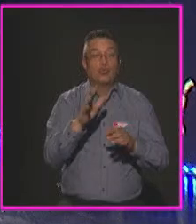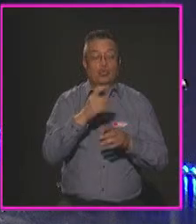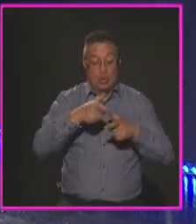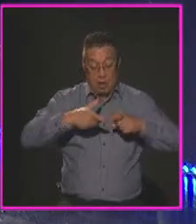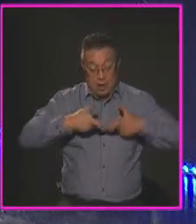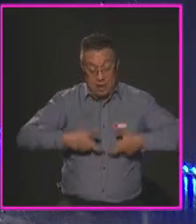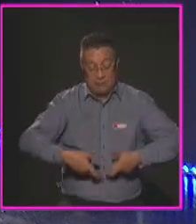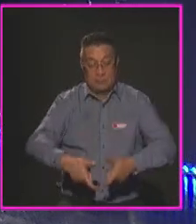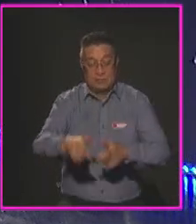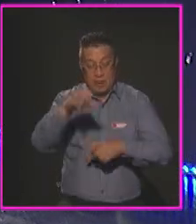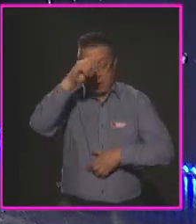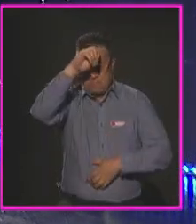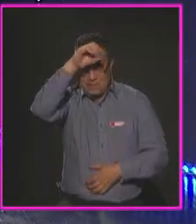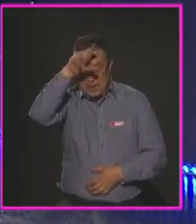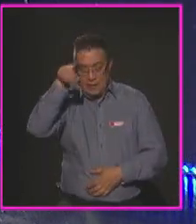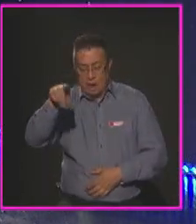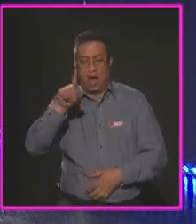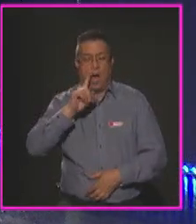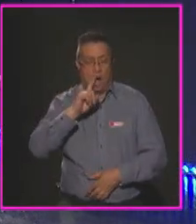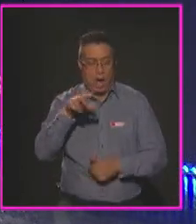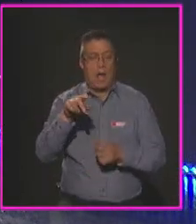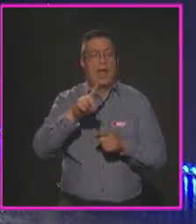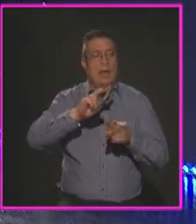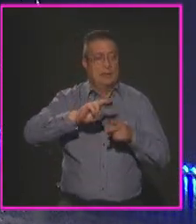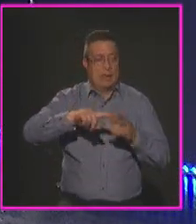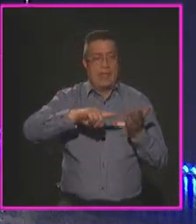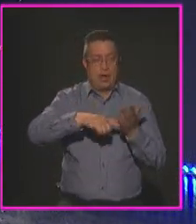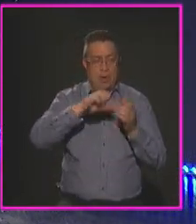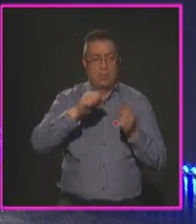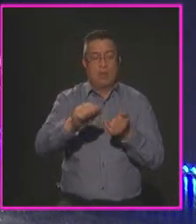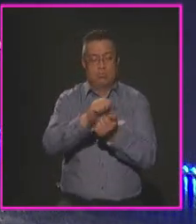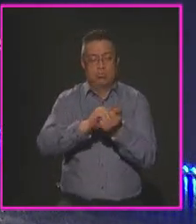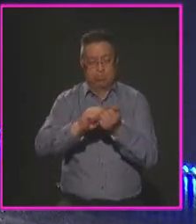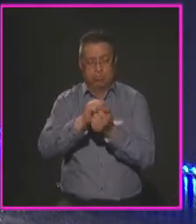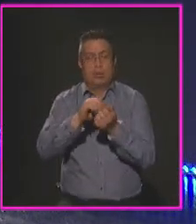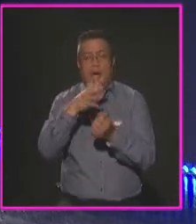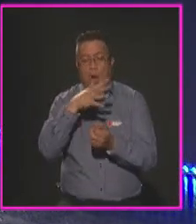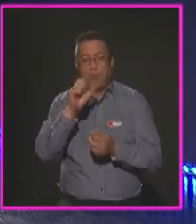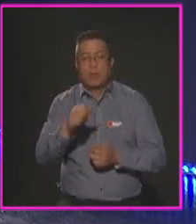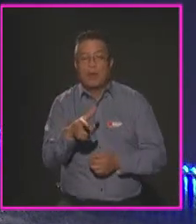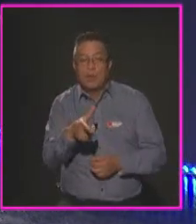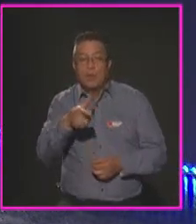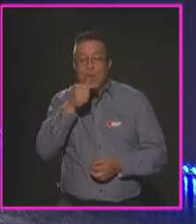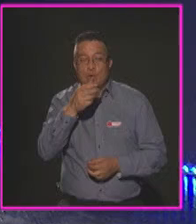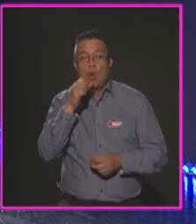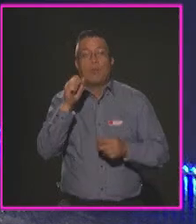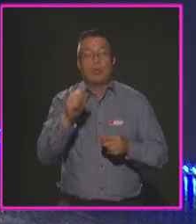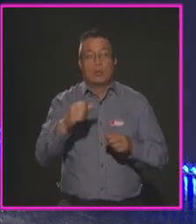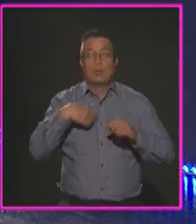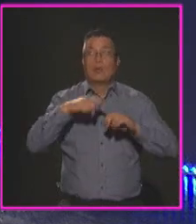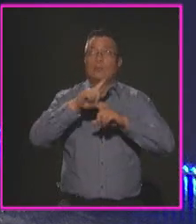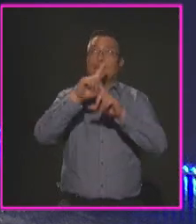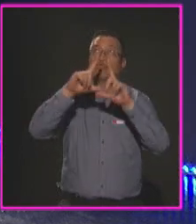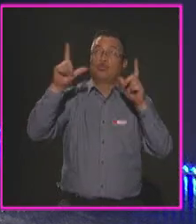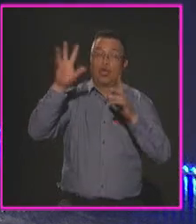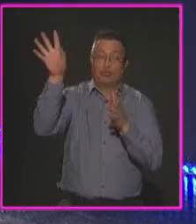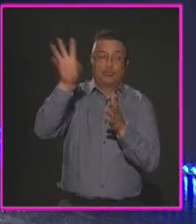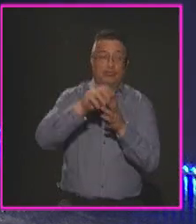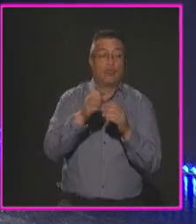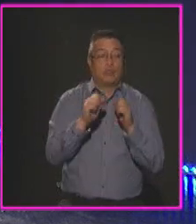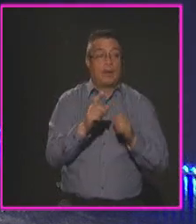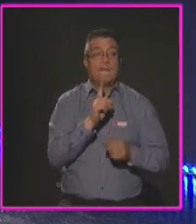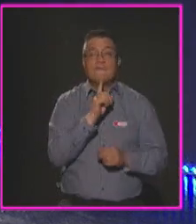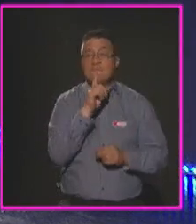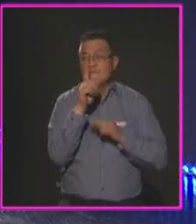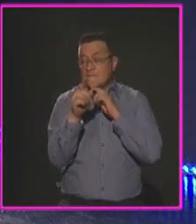alcantarillado, minería. Hoy día está la tecnología para potabilizar todo, con muy poca energía y con incluso energía solar. Eficiencia en